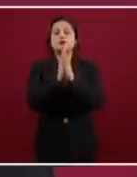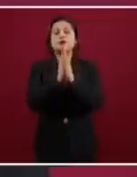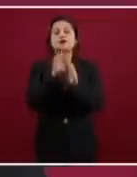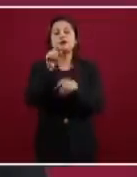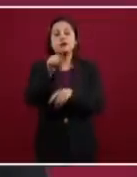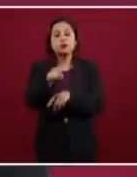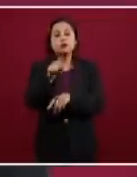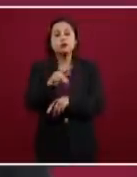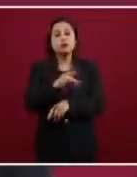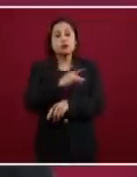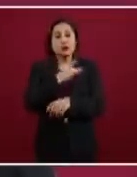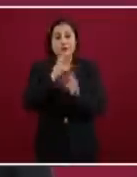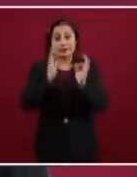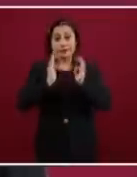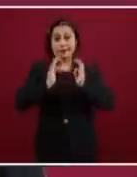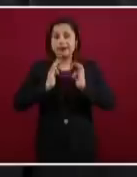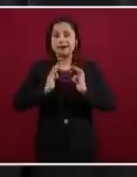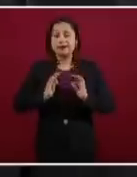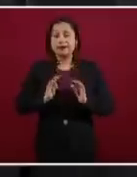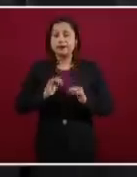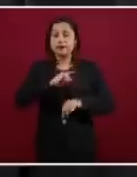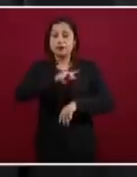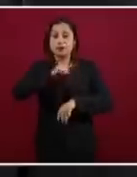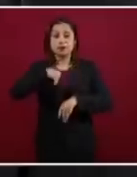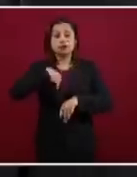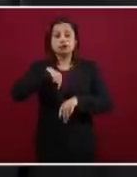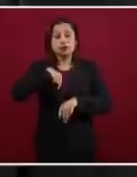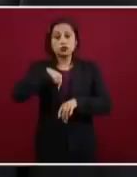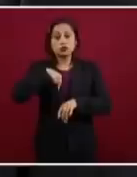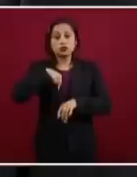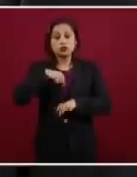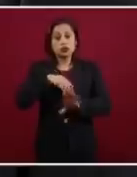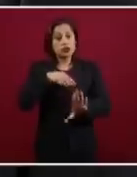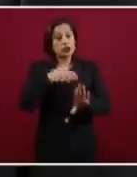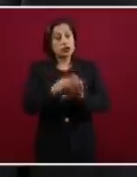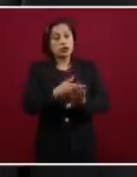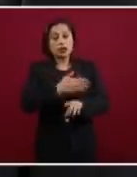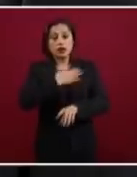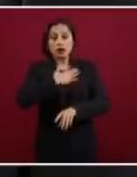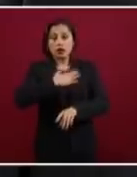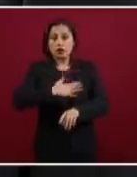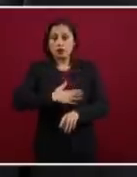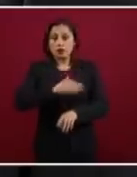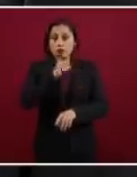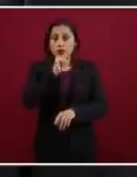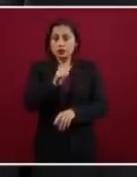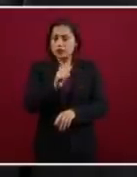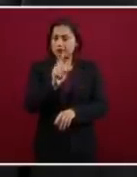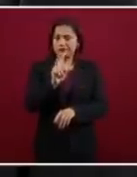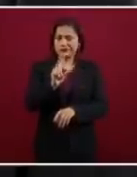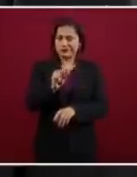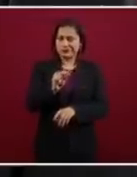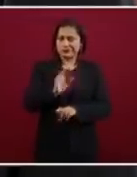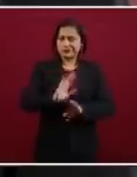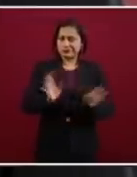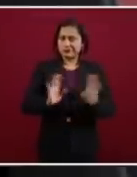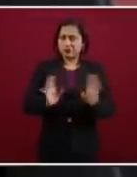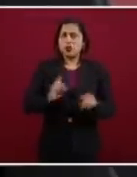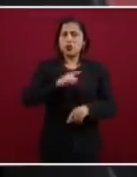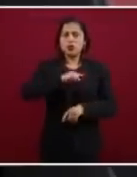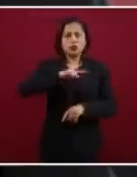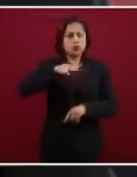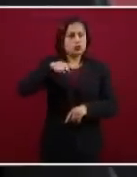tranquilidad de que nosotros no vamos a cometer ninguna injusticia ninguna